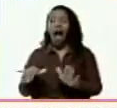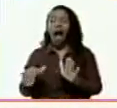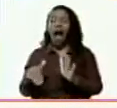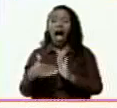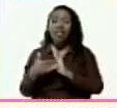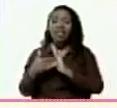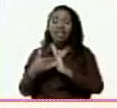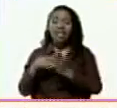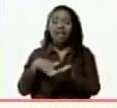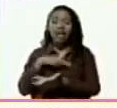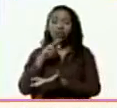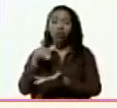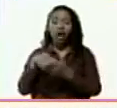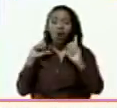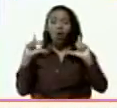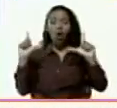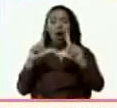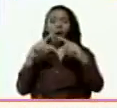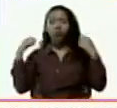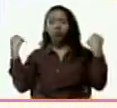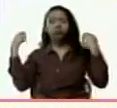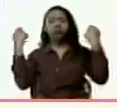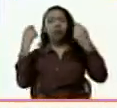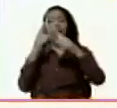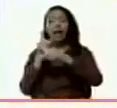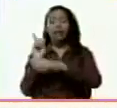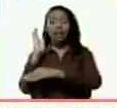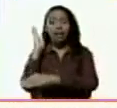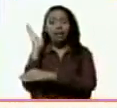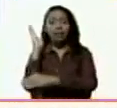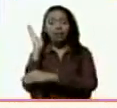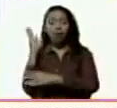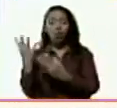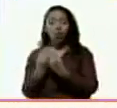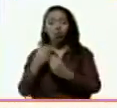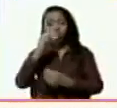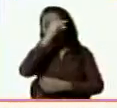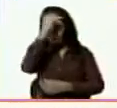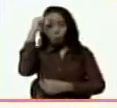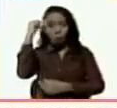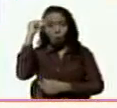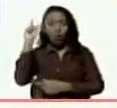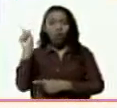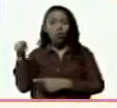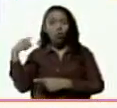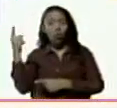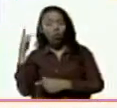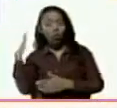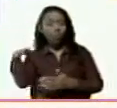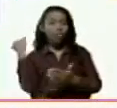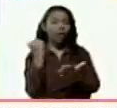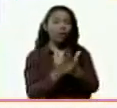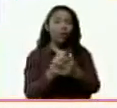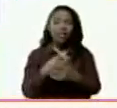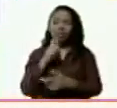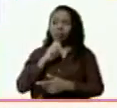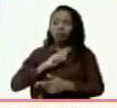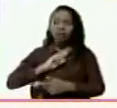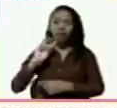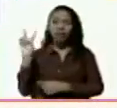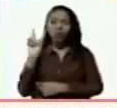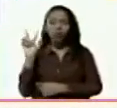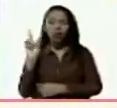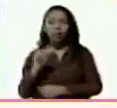local que ha promovido justamente estas sanciones junto a julio borges y otros traidores y enemigos de venezuela